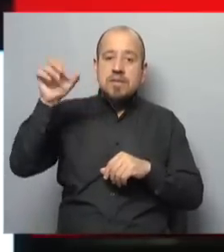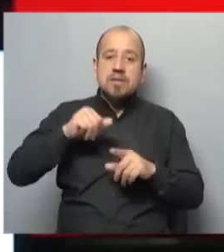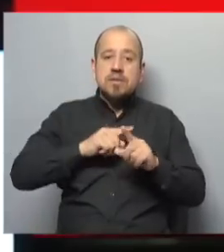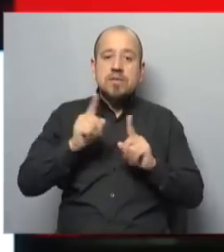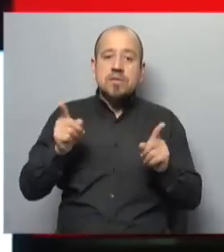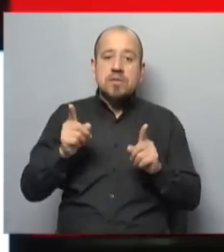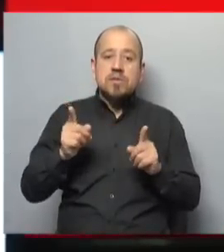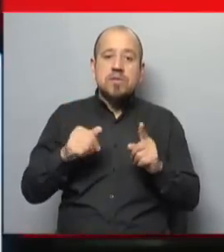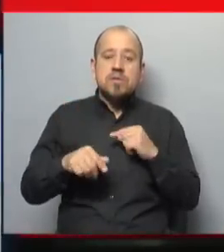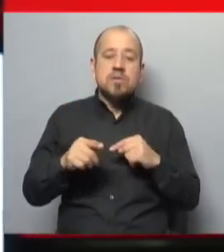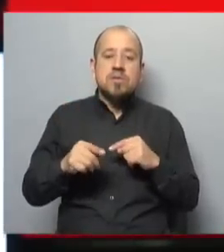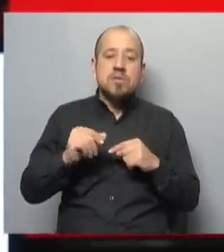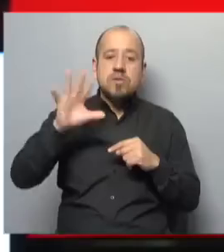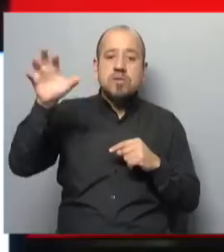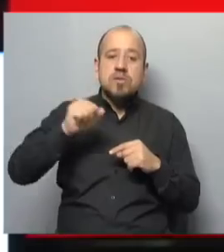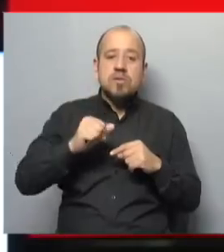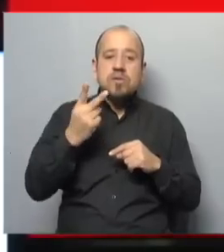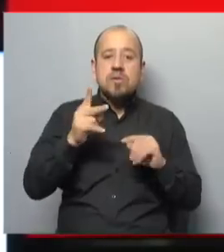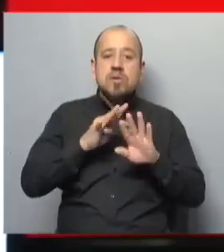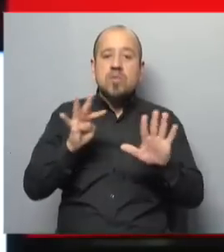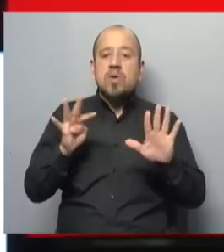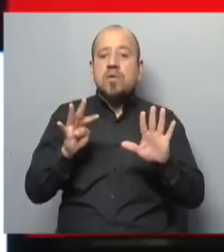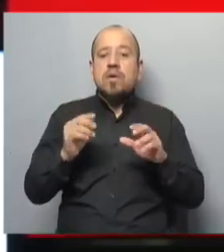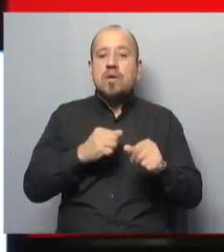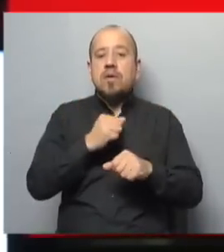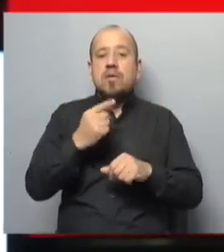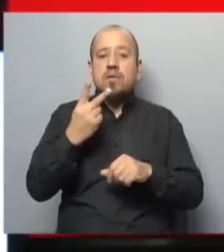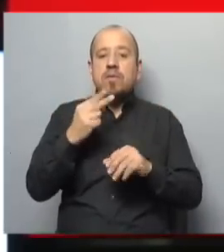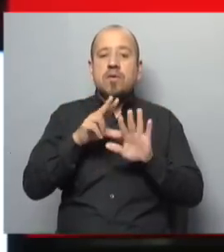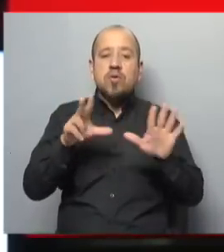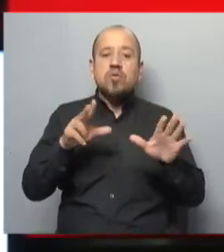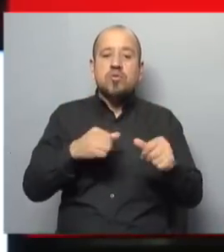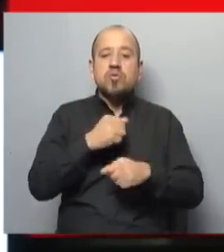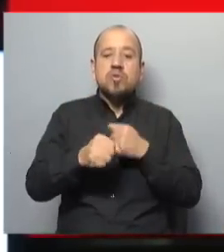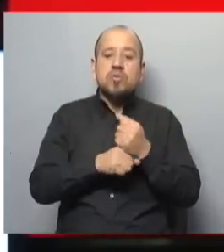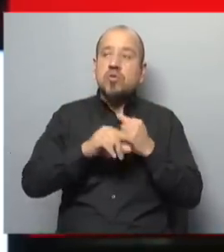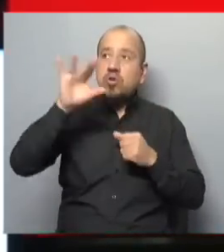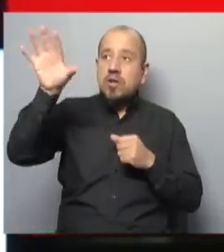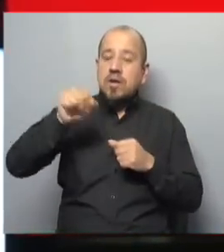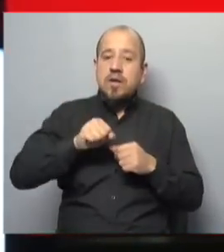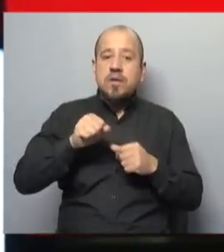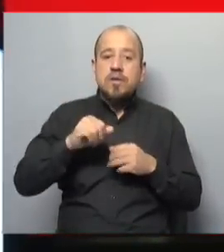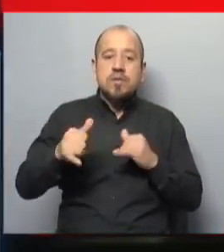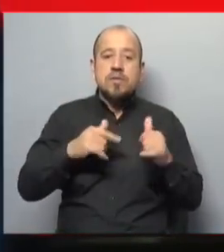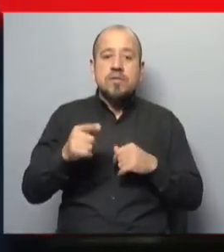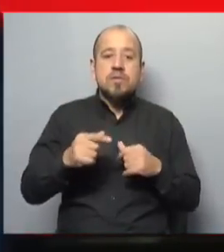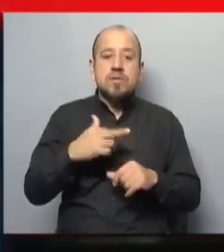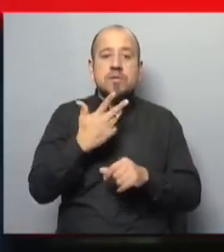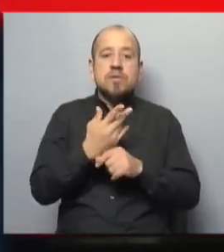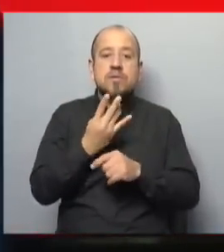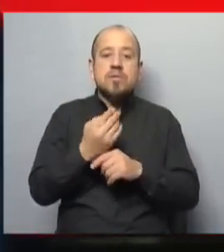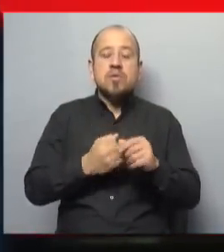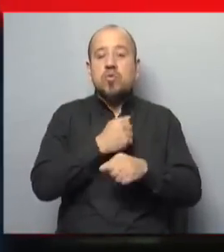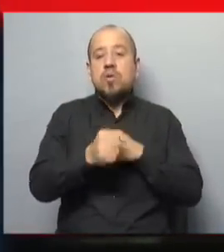terminar sus carreras nos está trayendo con 29 con 28 con 30 nos hace regresar puede jugar todavía 34 años a gran